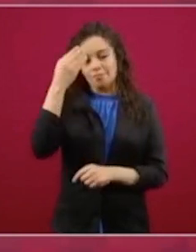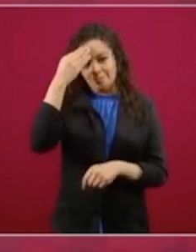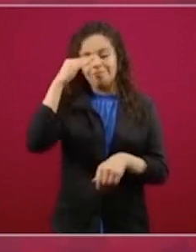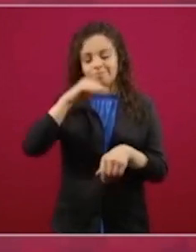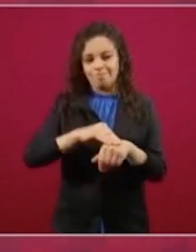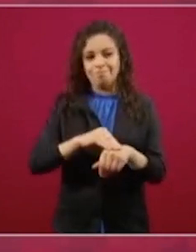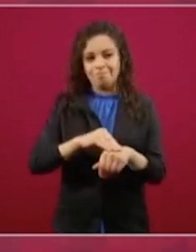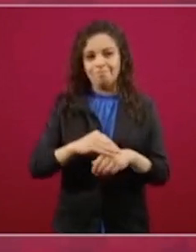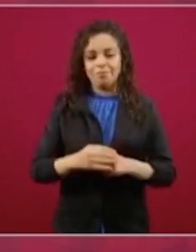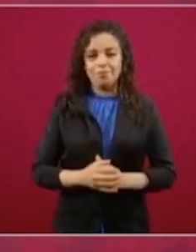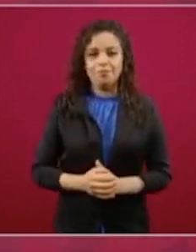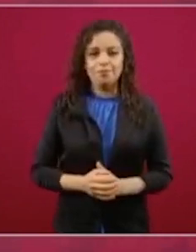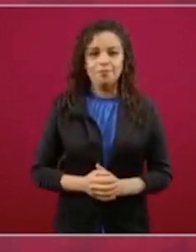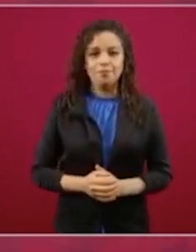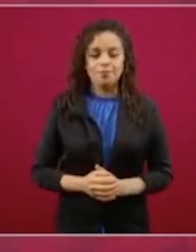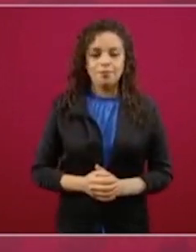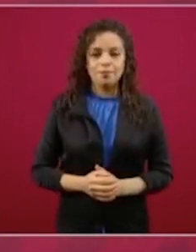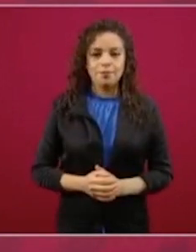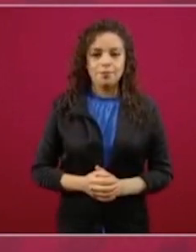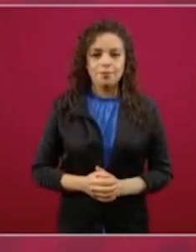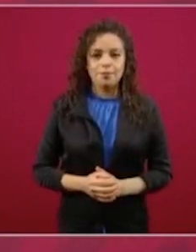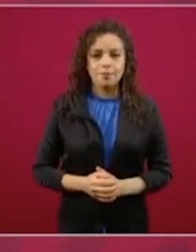que iniciaron